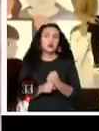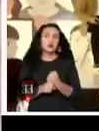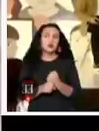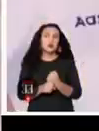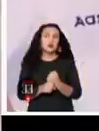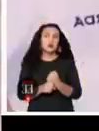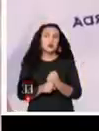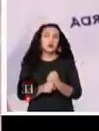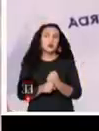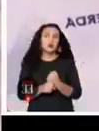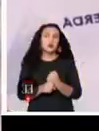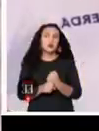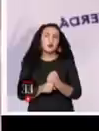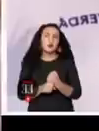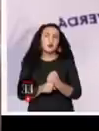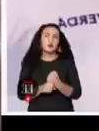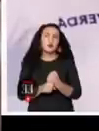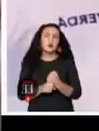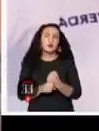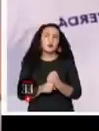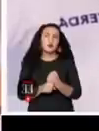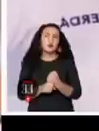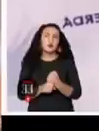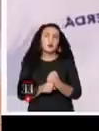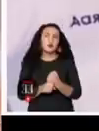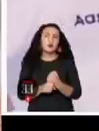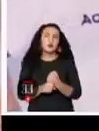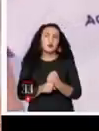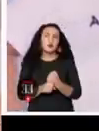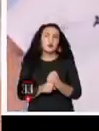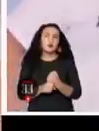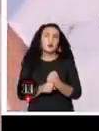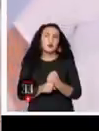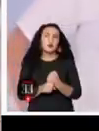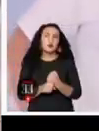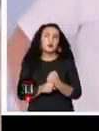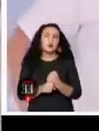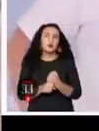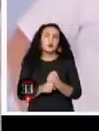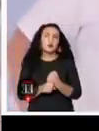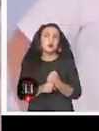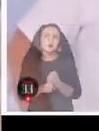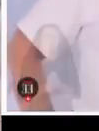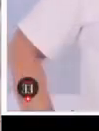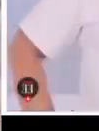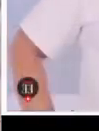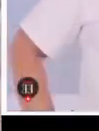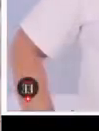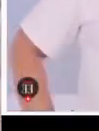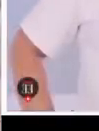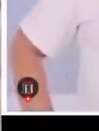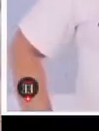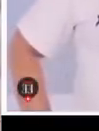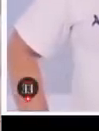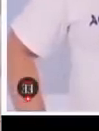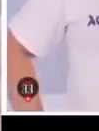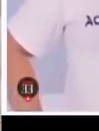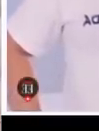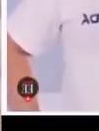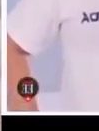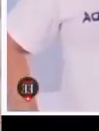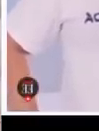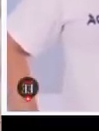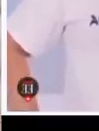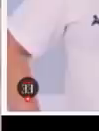un militar del ejército nacional y la mujer de palomino que los queremos tener de